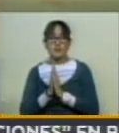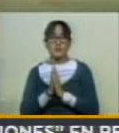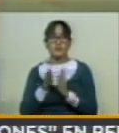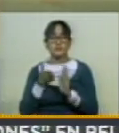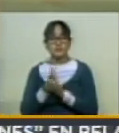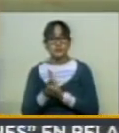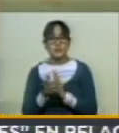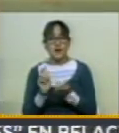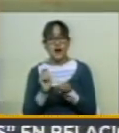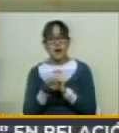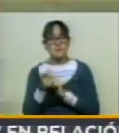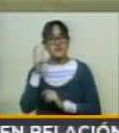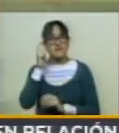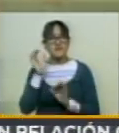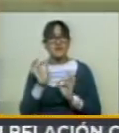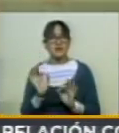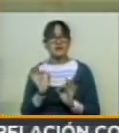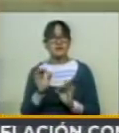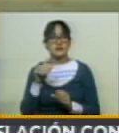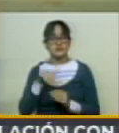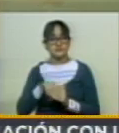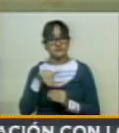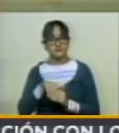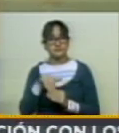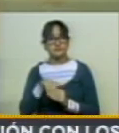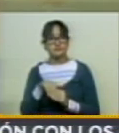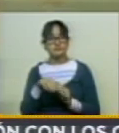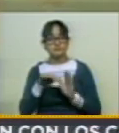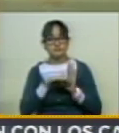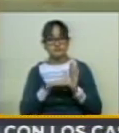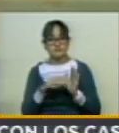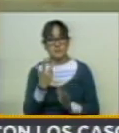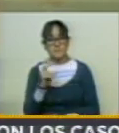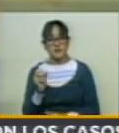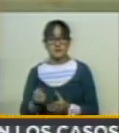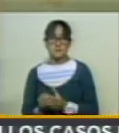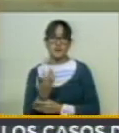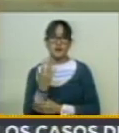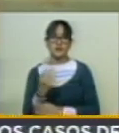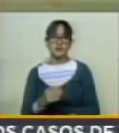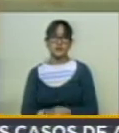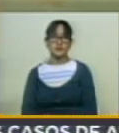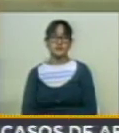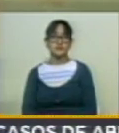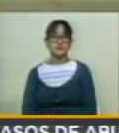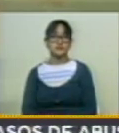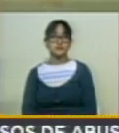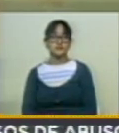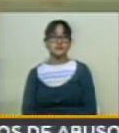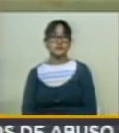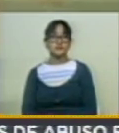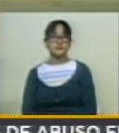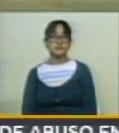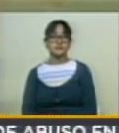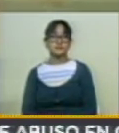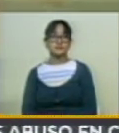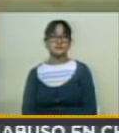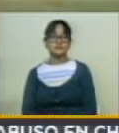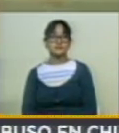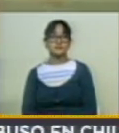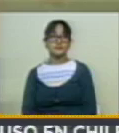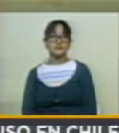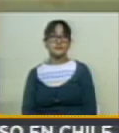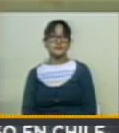que se cambie la fecha de los comicios previstos para el 20 de mayo. Lo dejo en